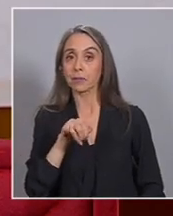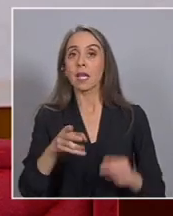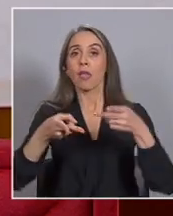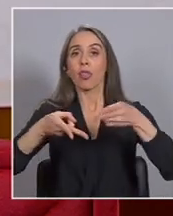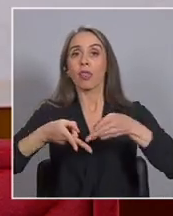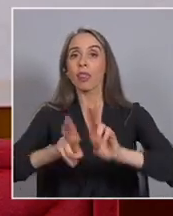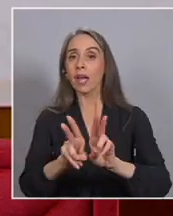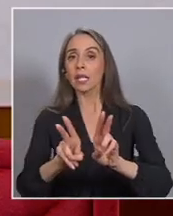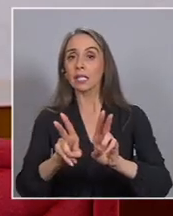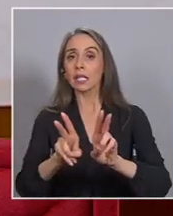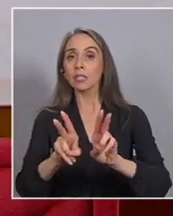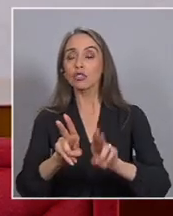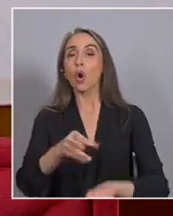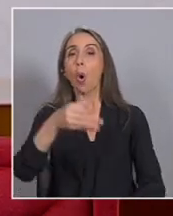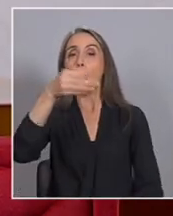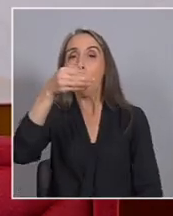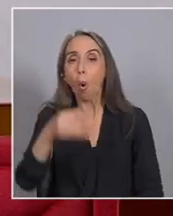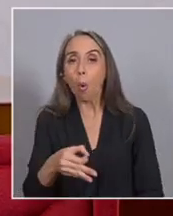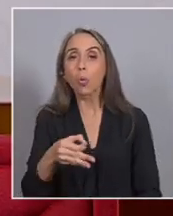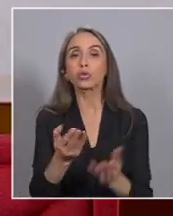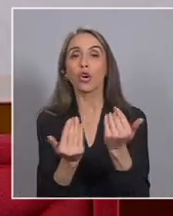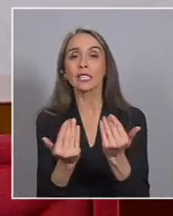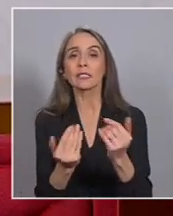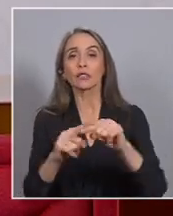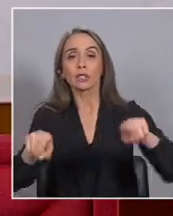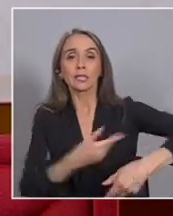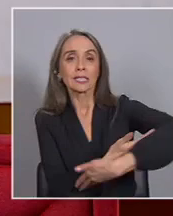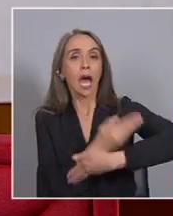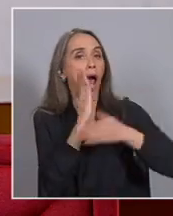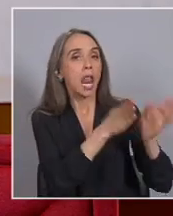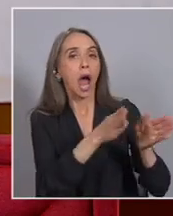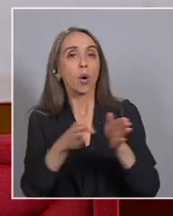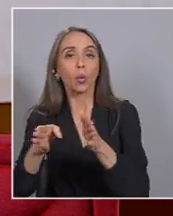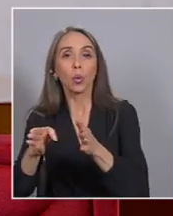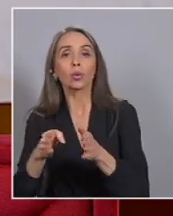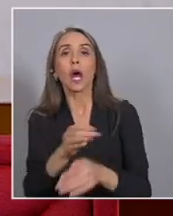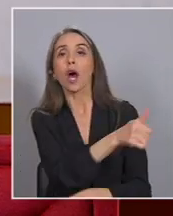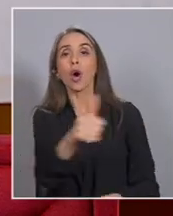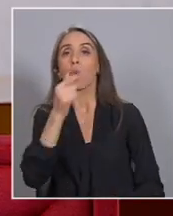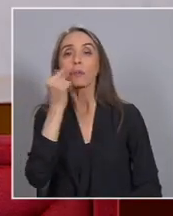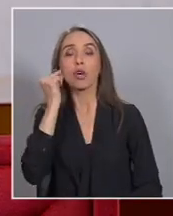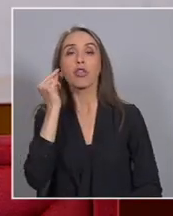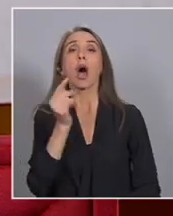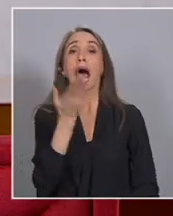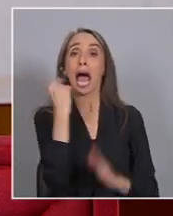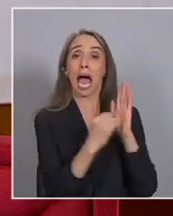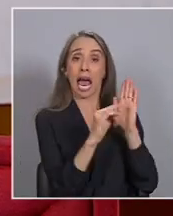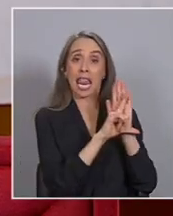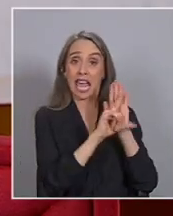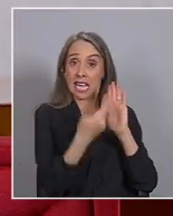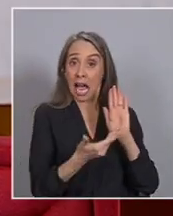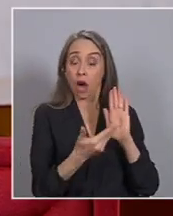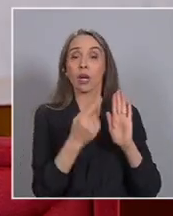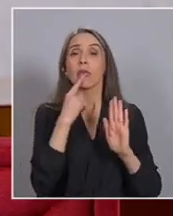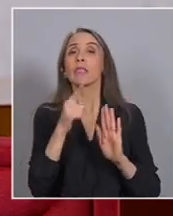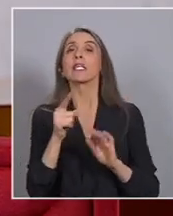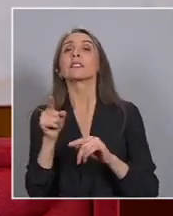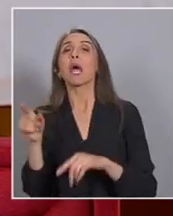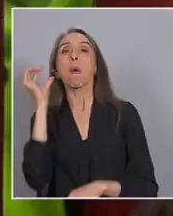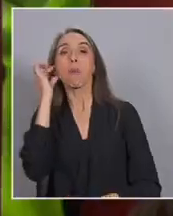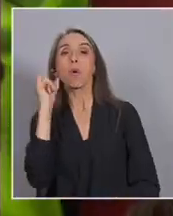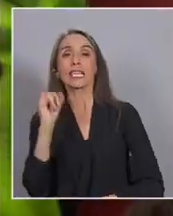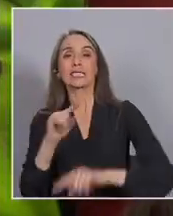derecho justo y necesario a sala cuna para todas y todos, eliminando la discriminación de género que